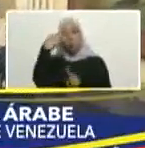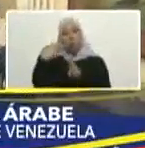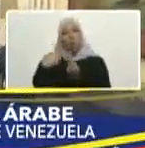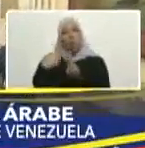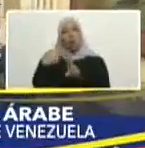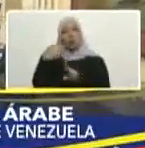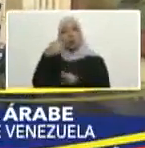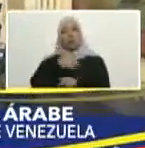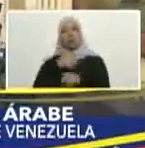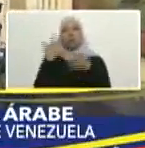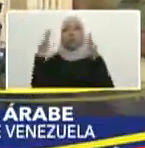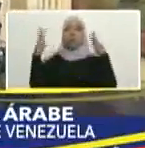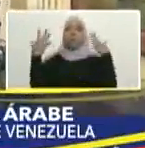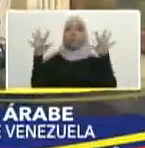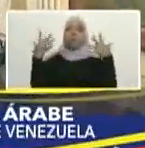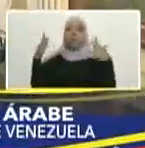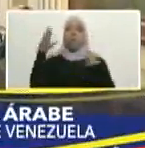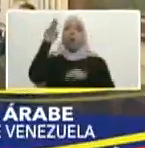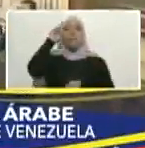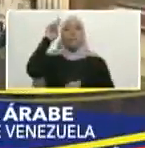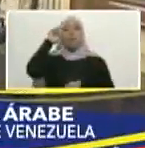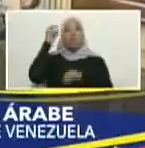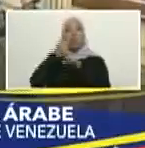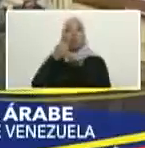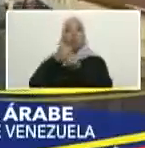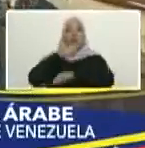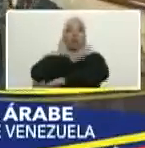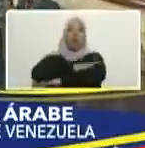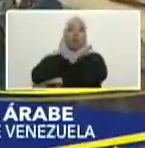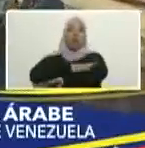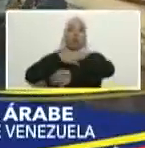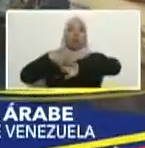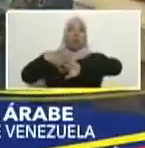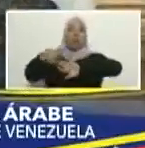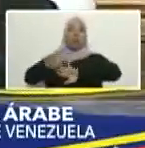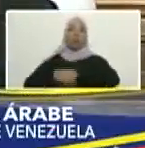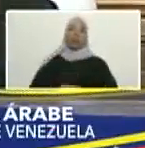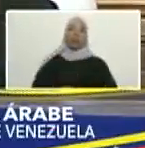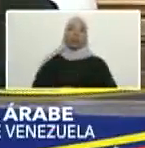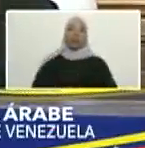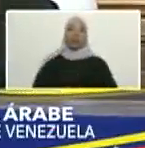tributo por su memoria y su ejemplo.